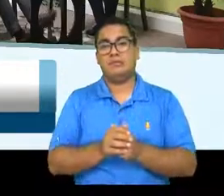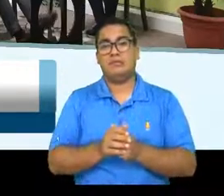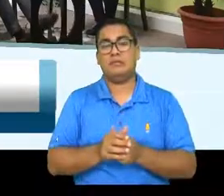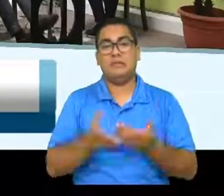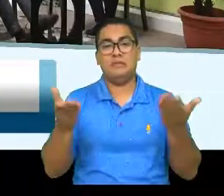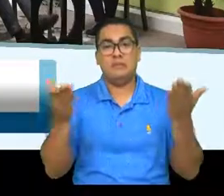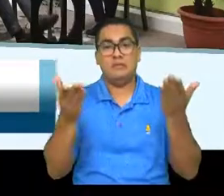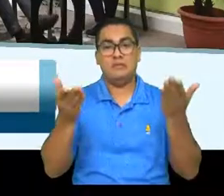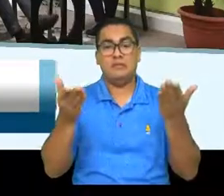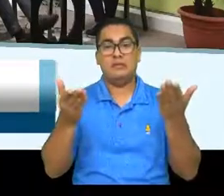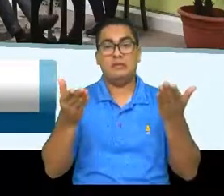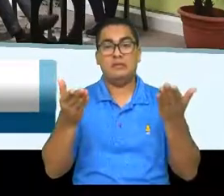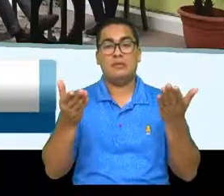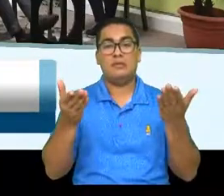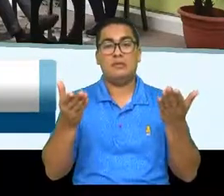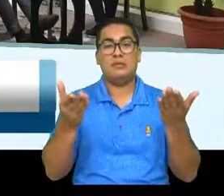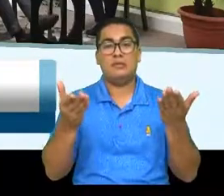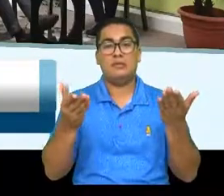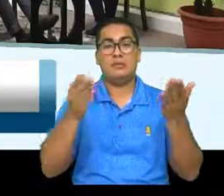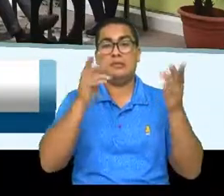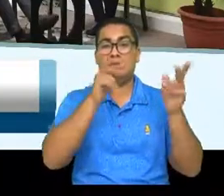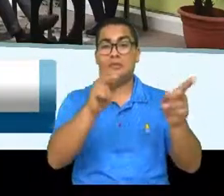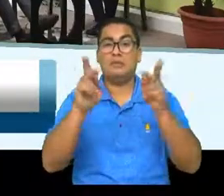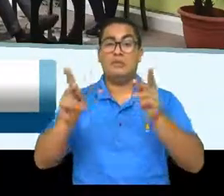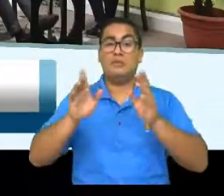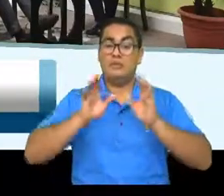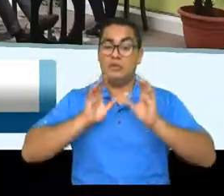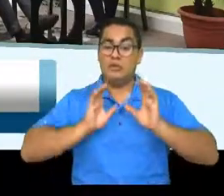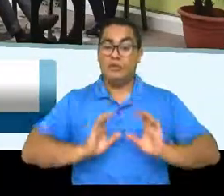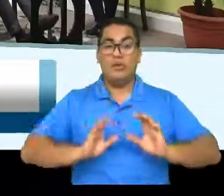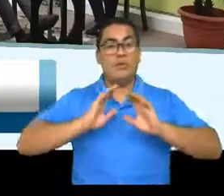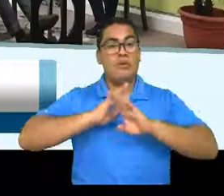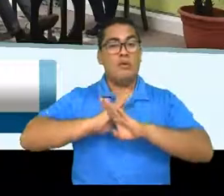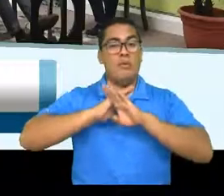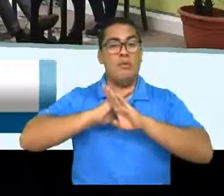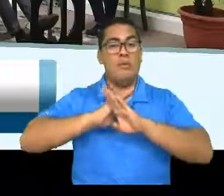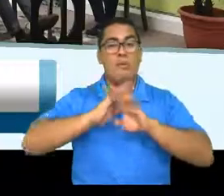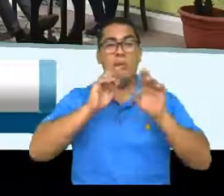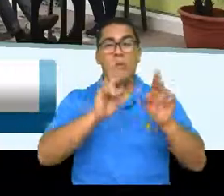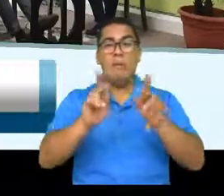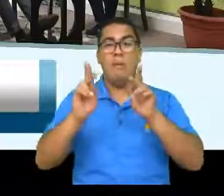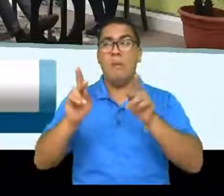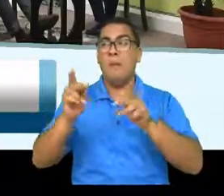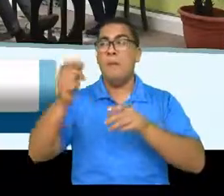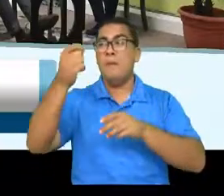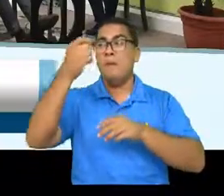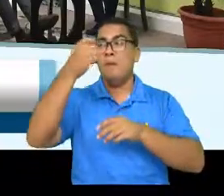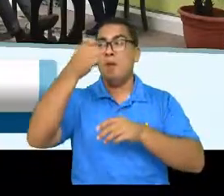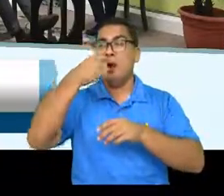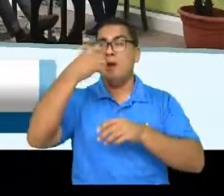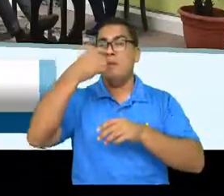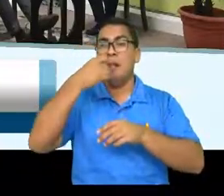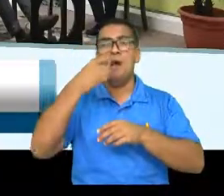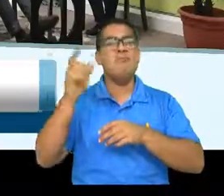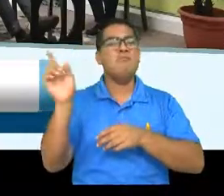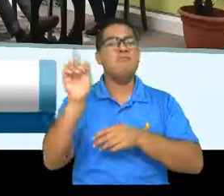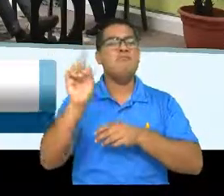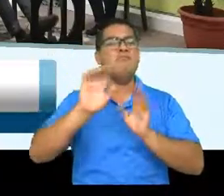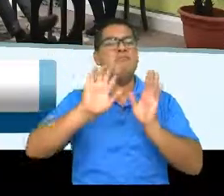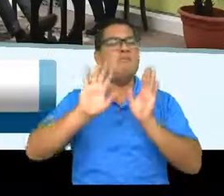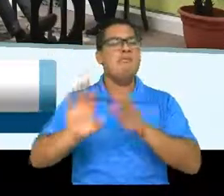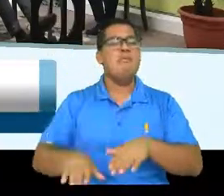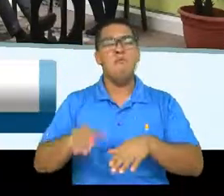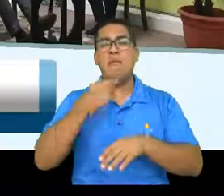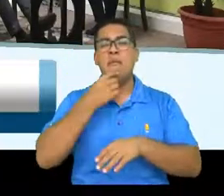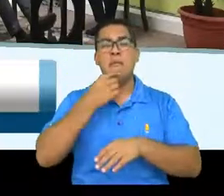con la malaria? Lo que pasa es que la resistencia se puede llegar cuando no logramos completar nuestros tratamientos.